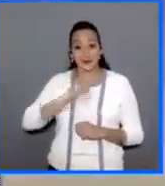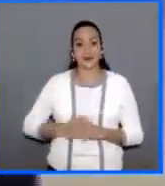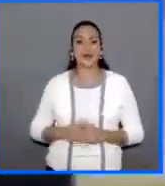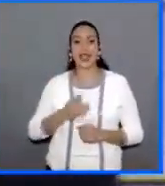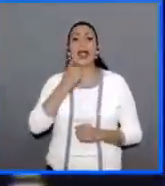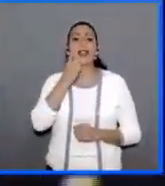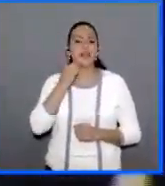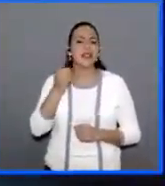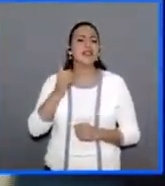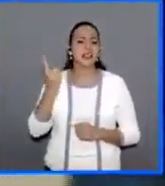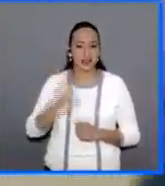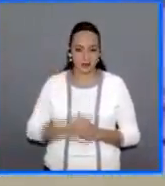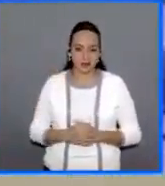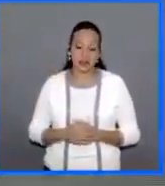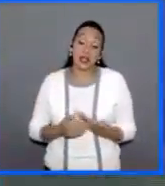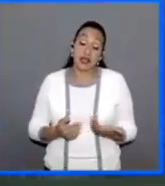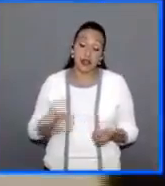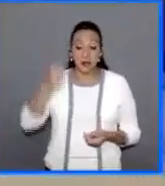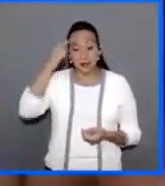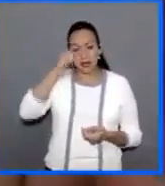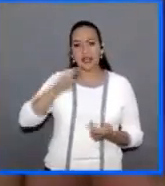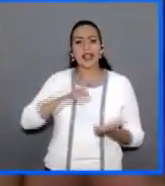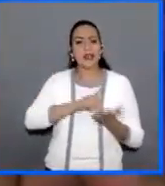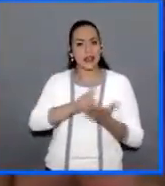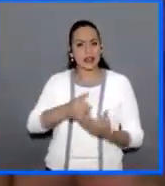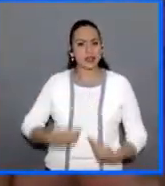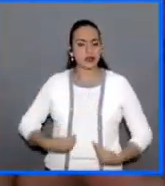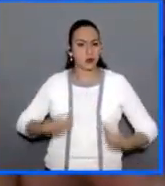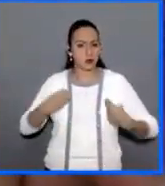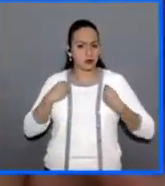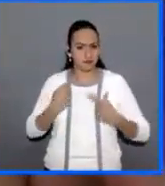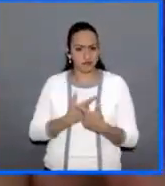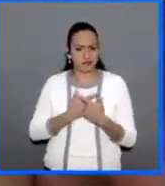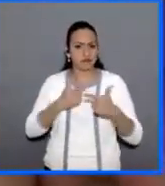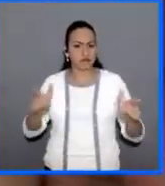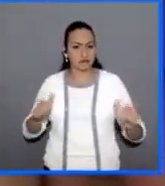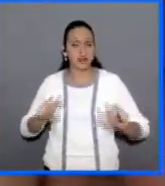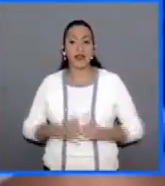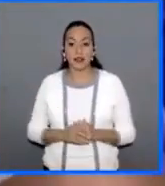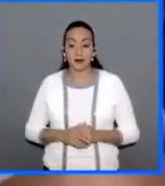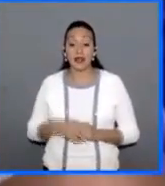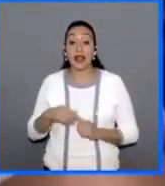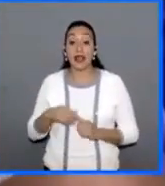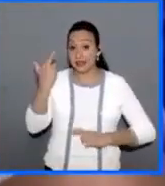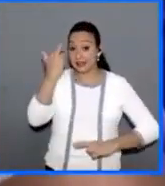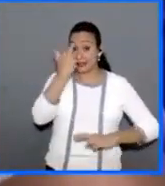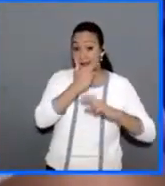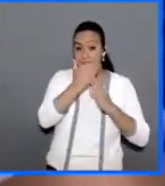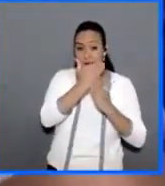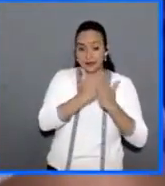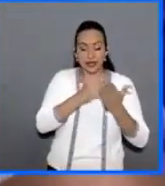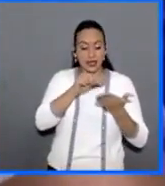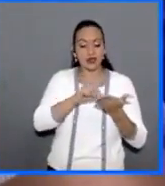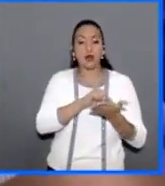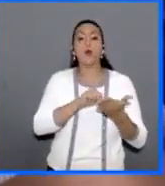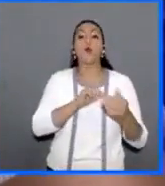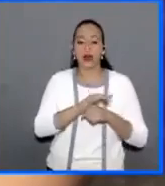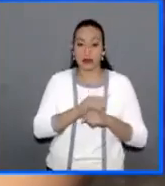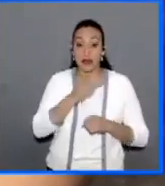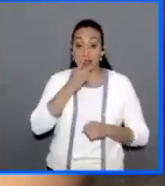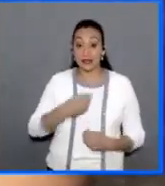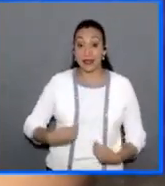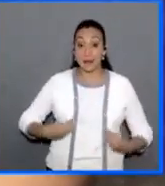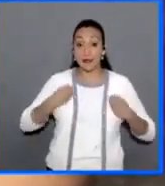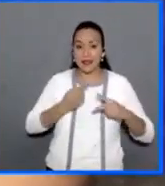para el reconocimiento del derecho a la vida, motivo por el cual invalidó la porción que establecía desde su concepción hasta la muerte